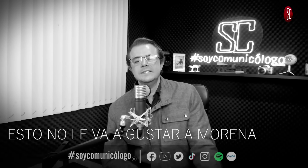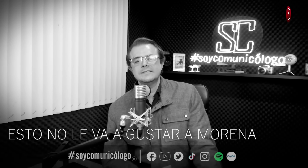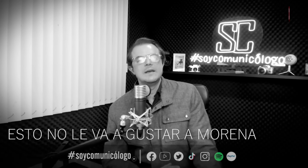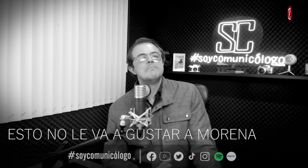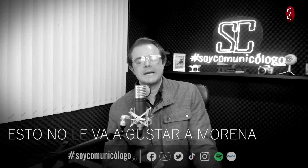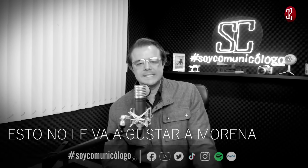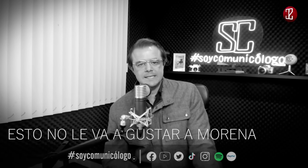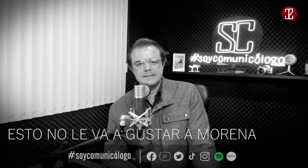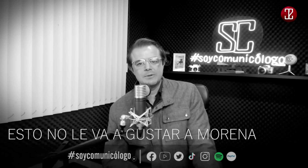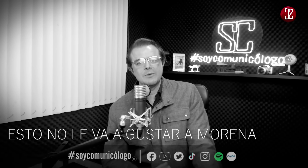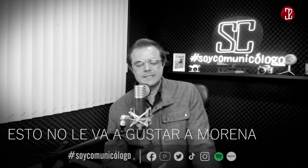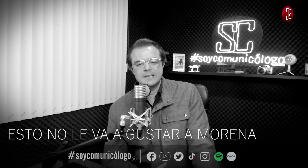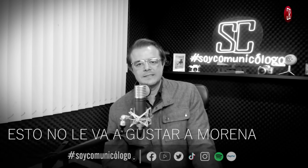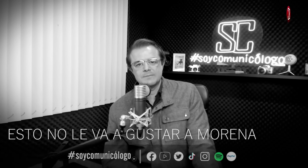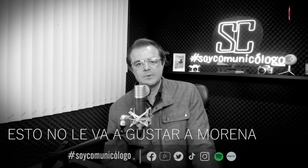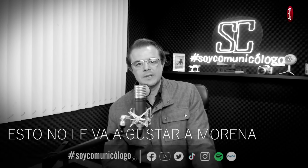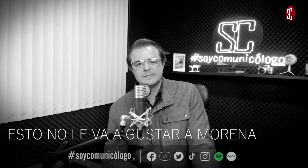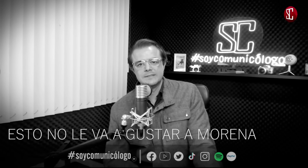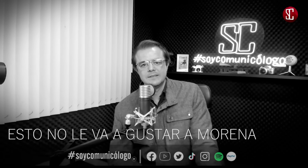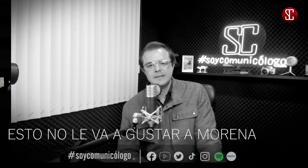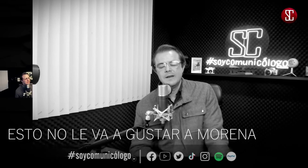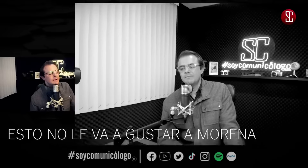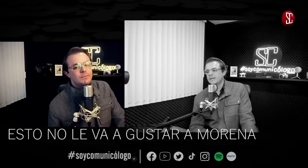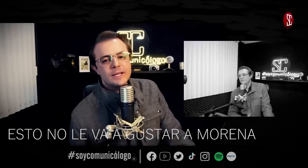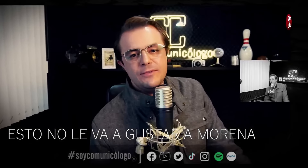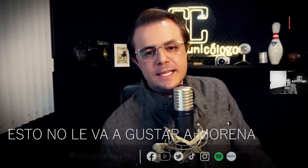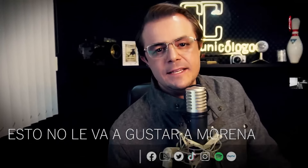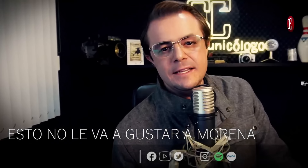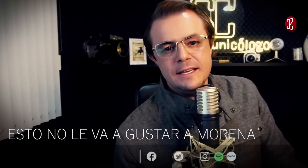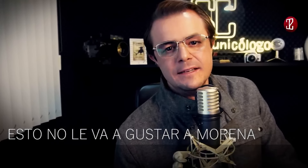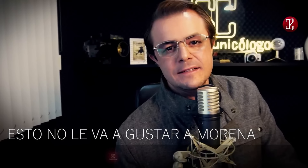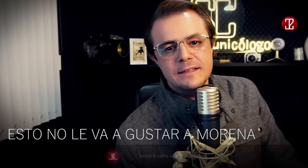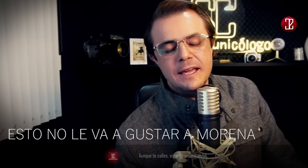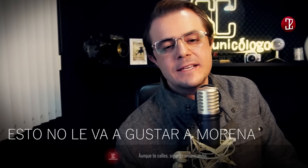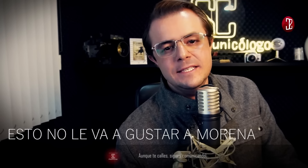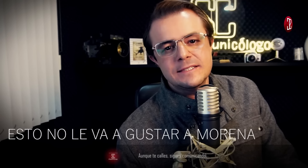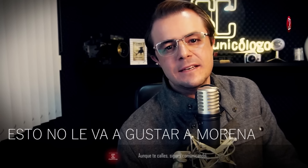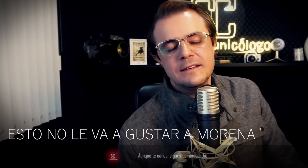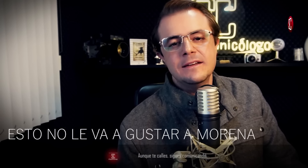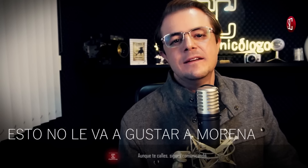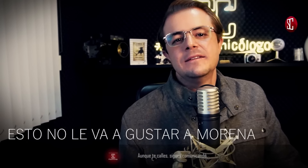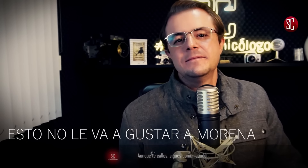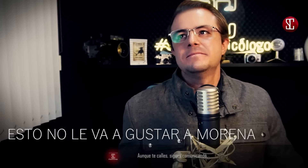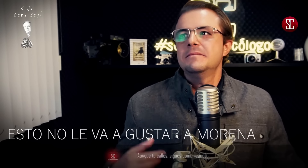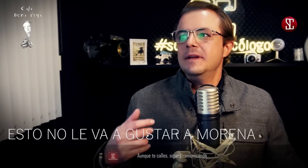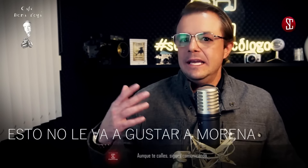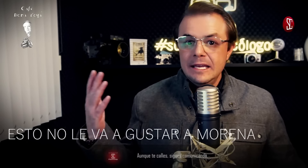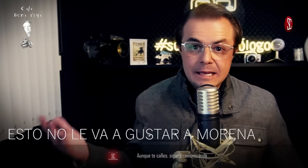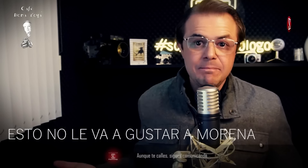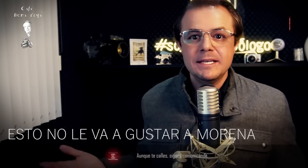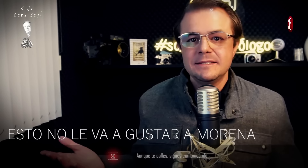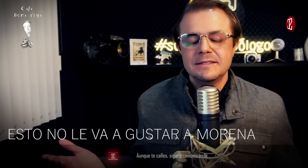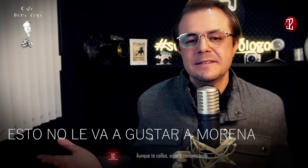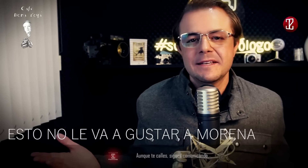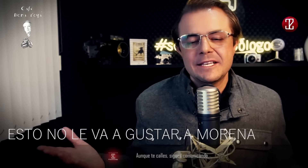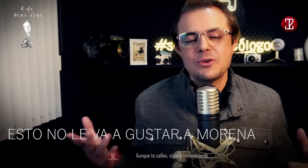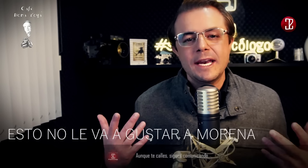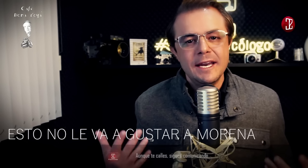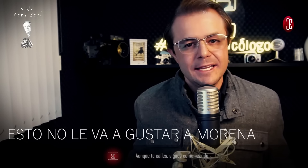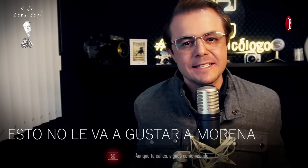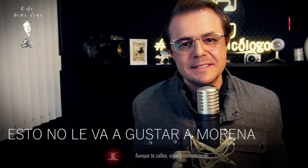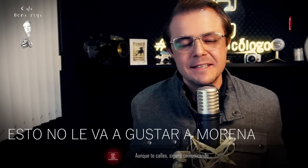justificaciones bastante pero bastantes absurdas porque al final del día existen ips